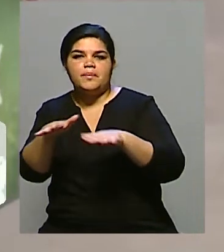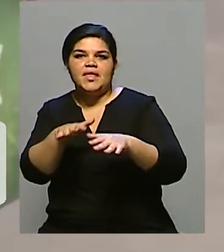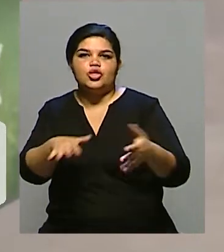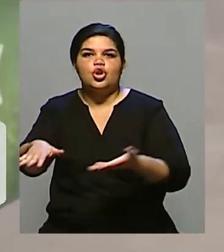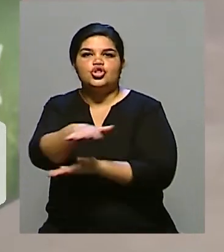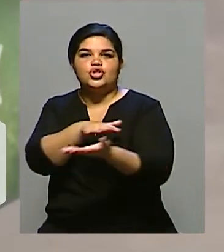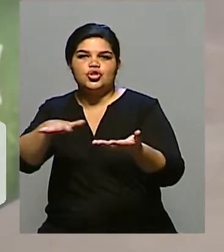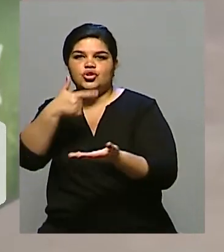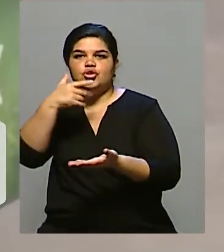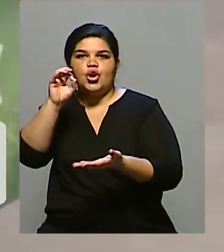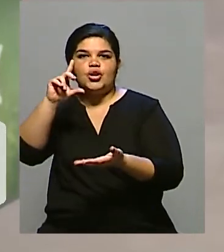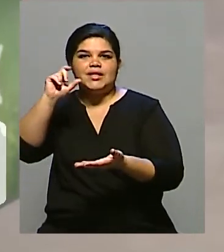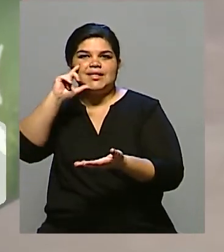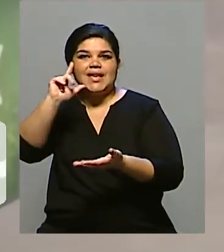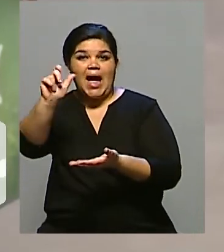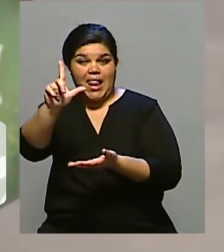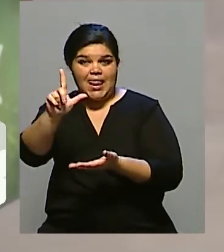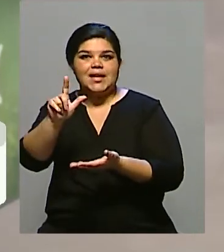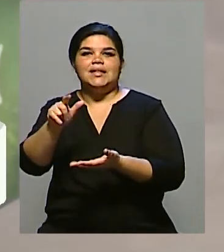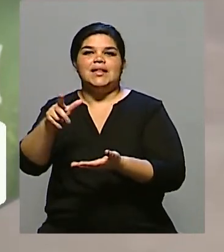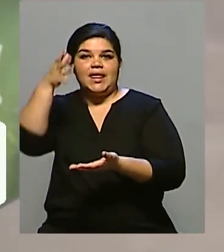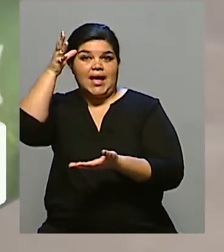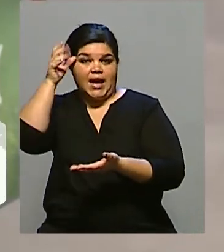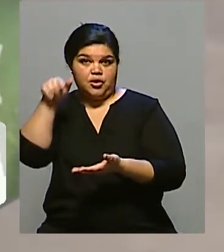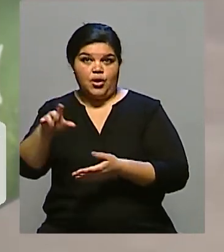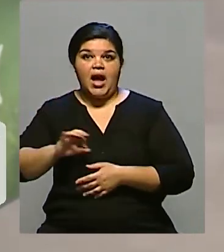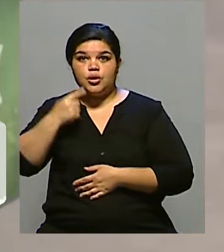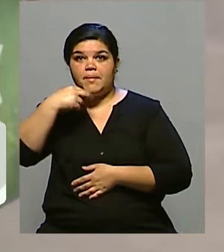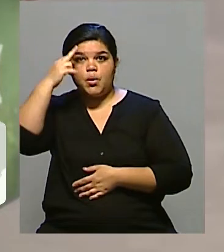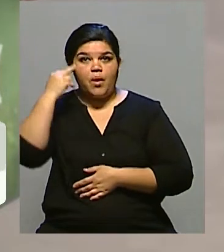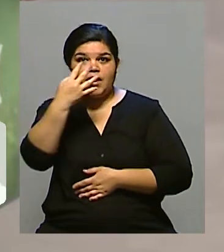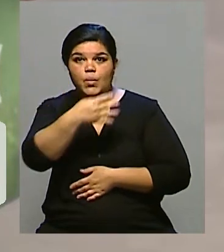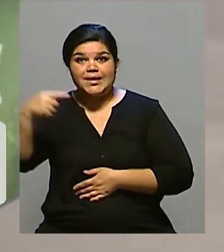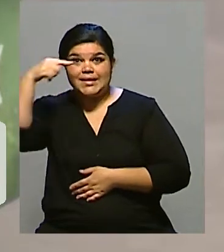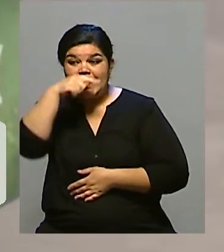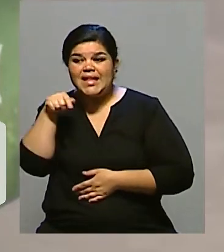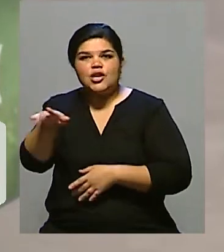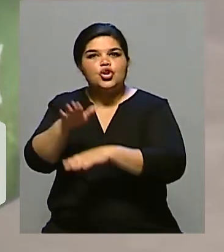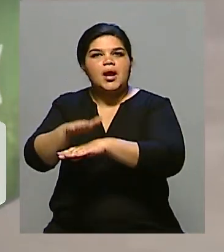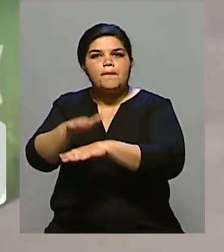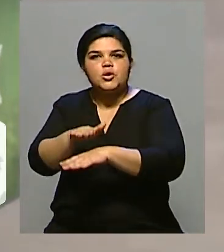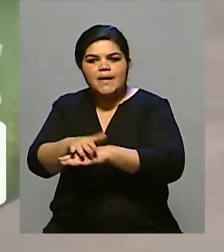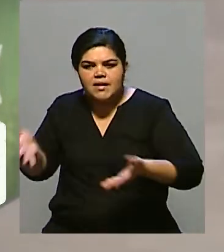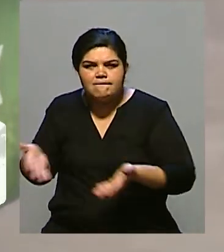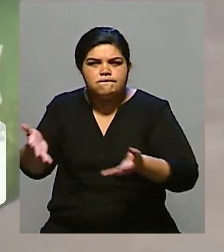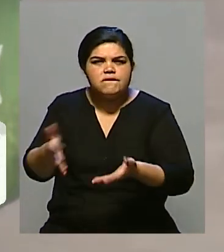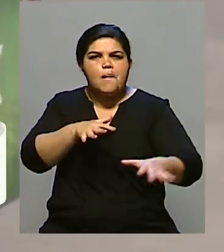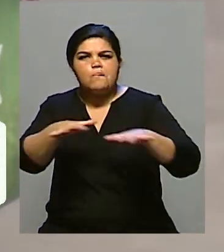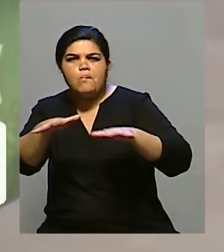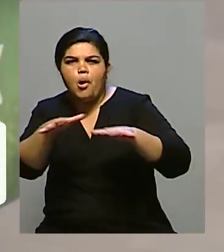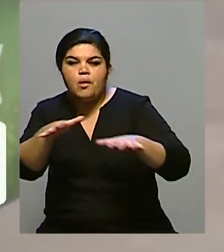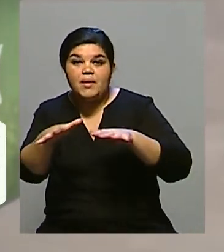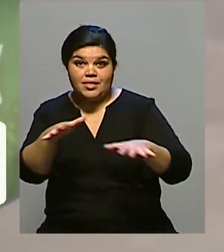partido que a partir de 1947 representó el fascismo adentro del